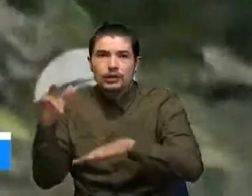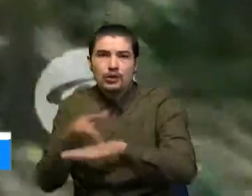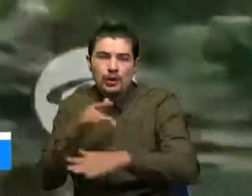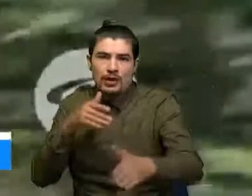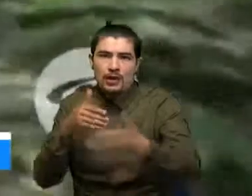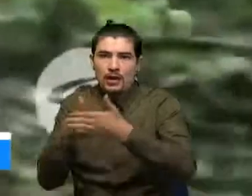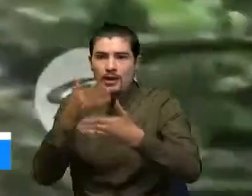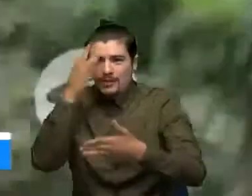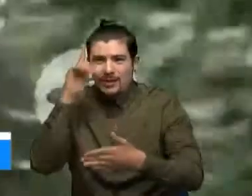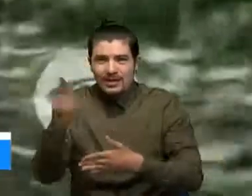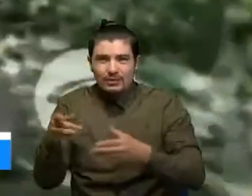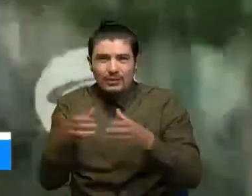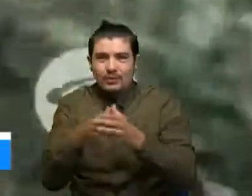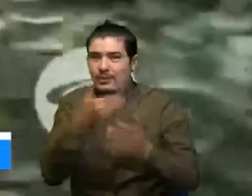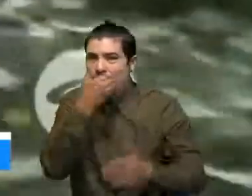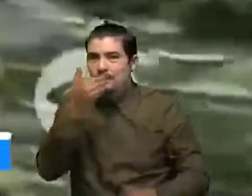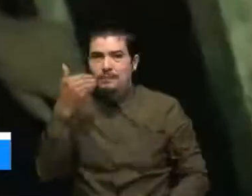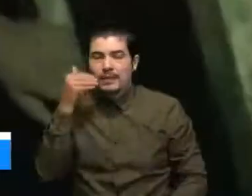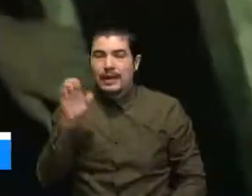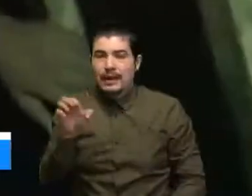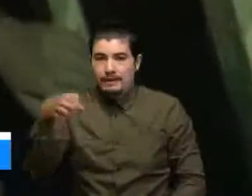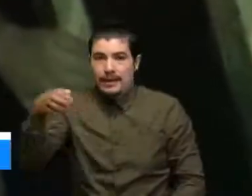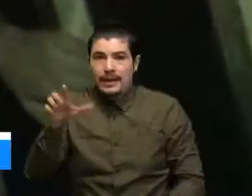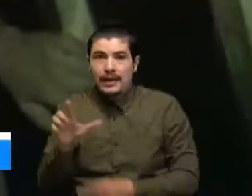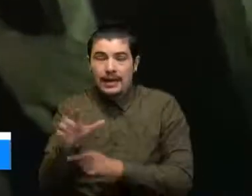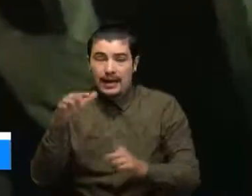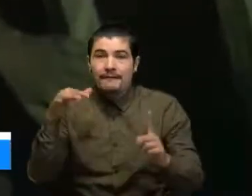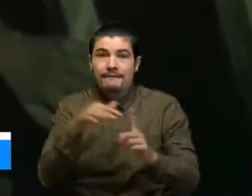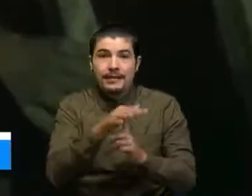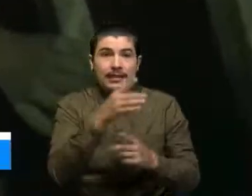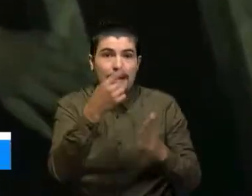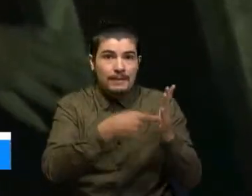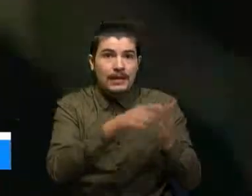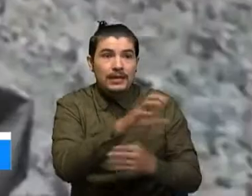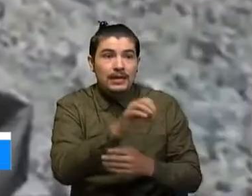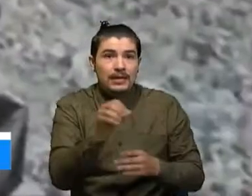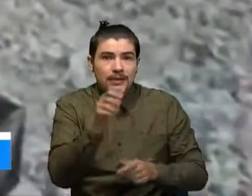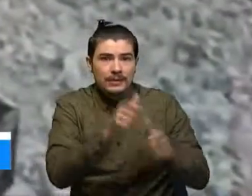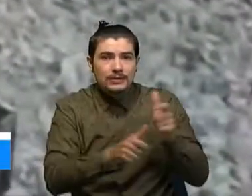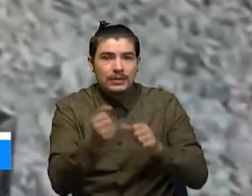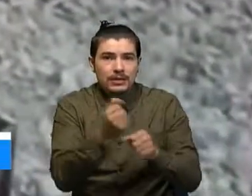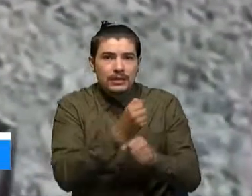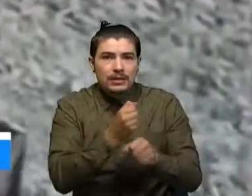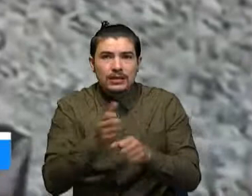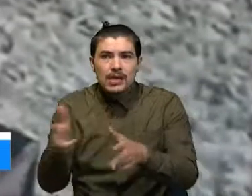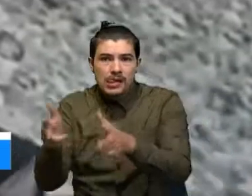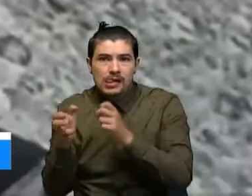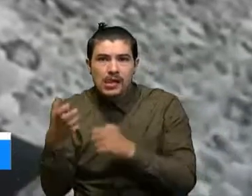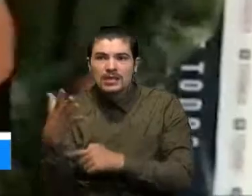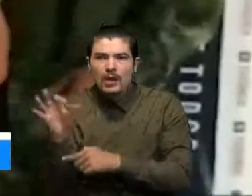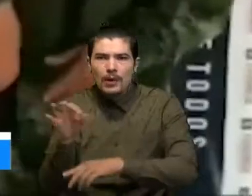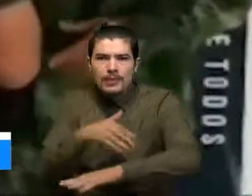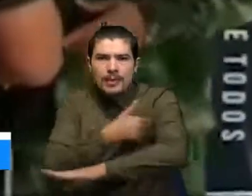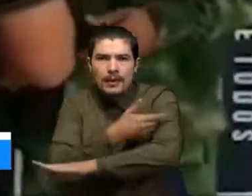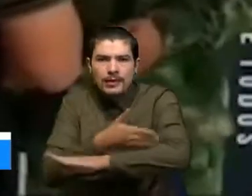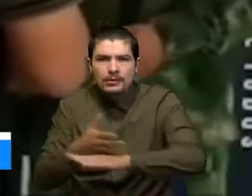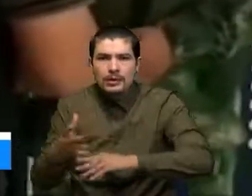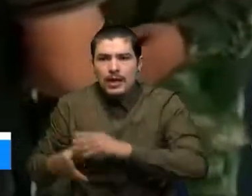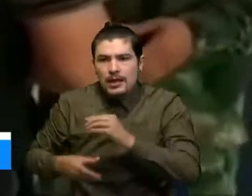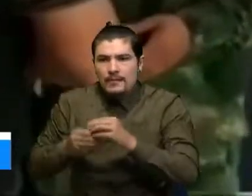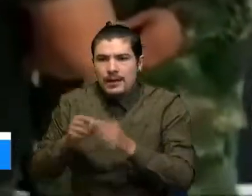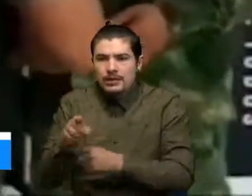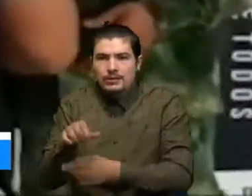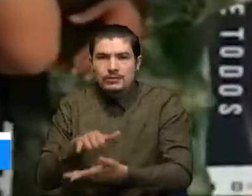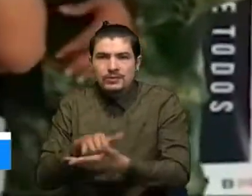en Sardinata, situación que afectó a más de 1.500 trabajadores. Las extorsiones oscilaban entre 50 millones. A esto se suma el